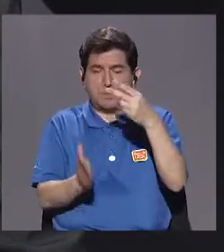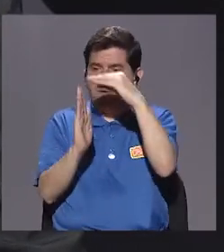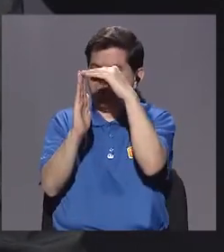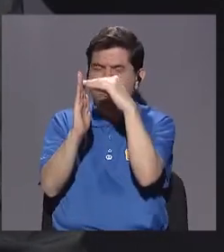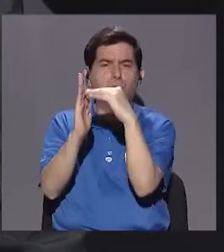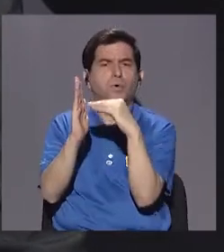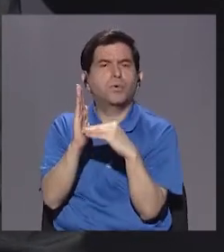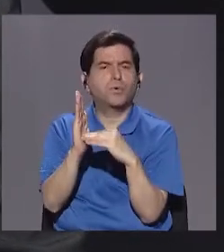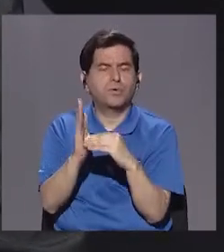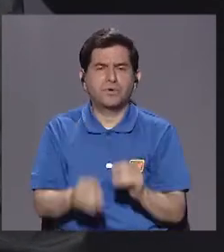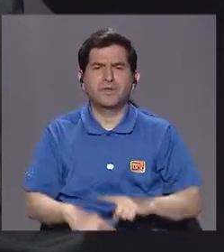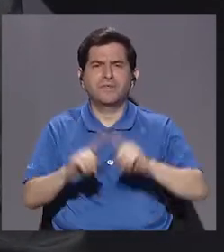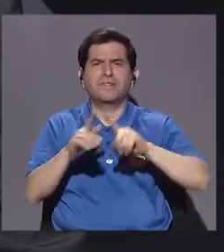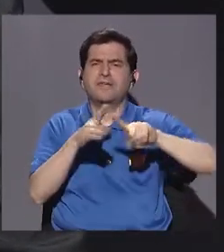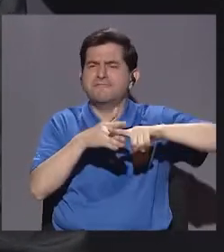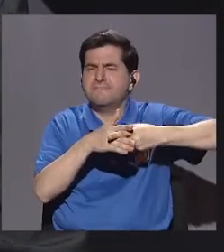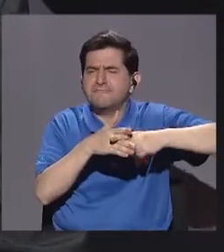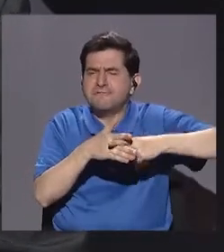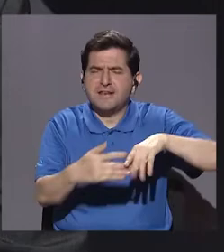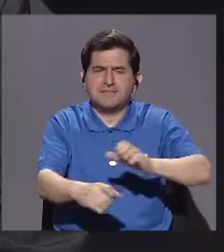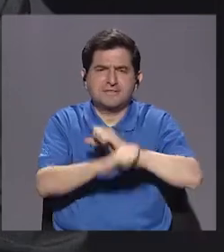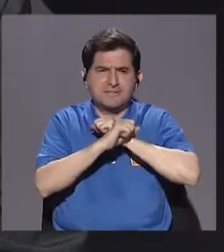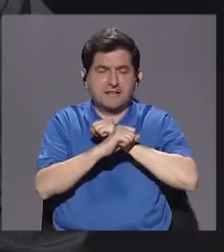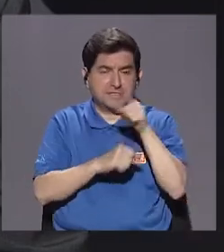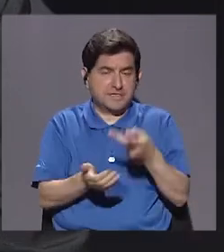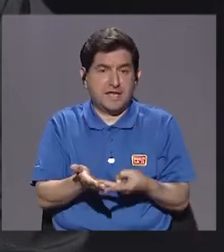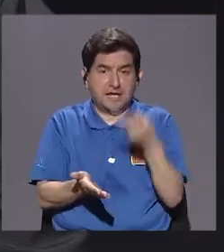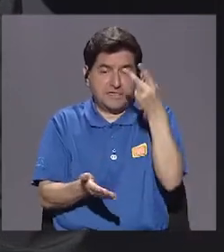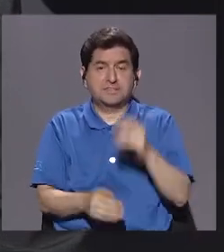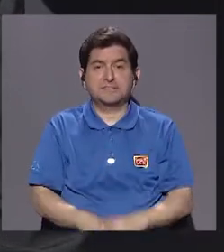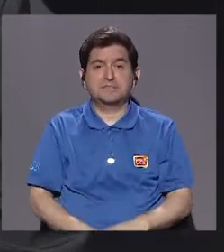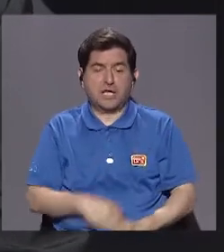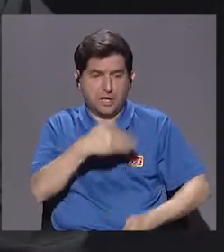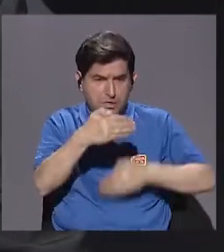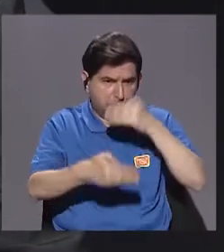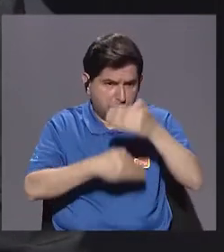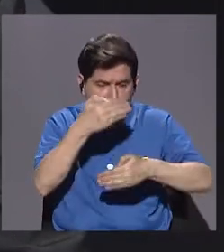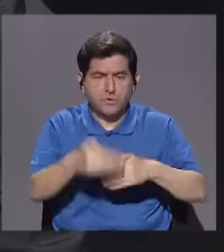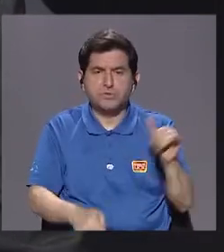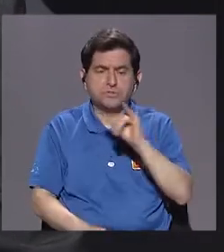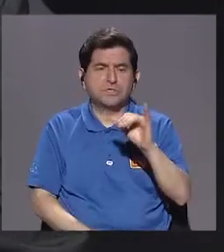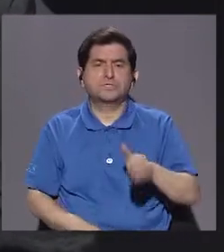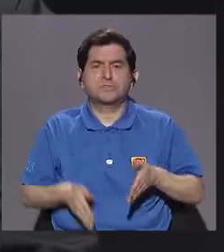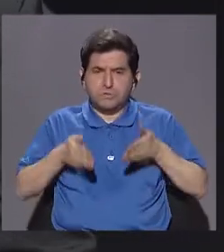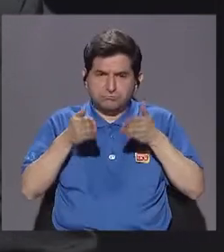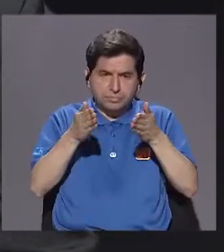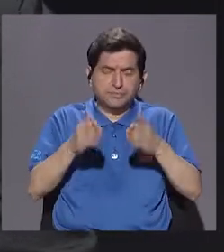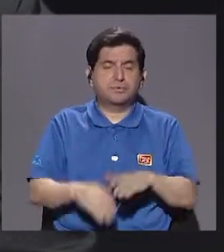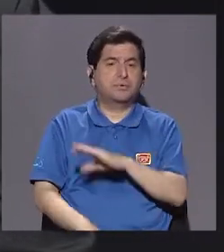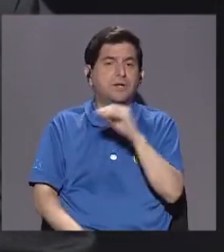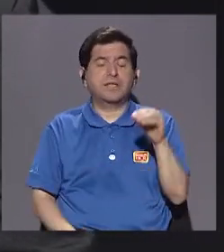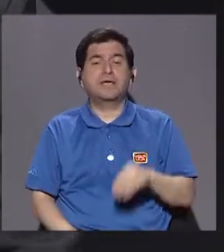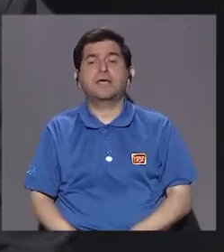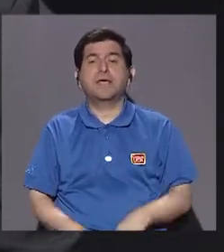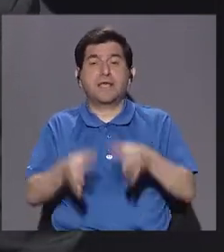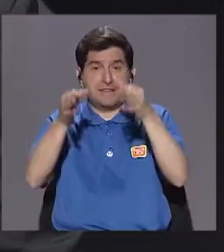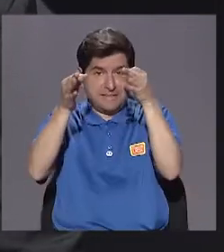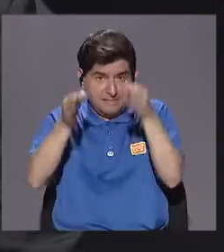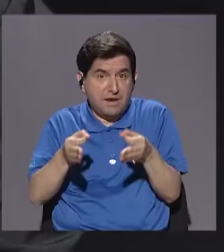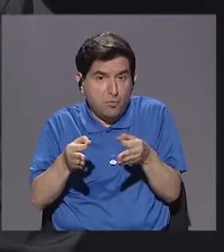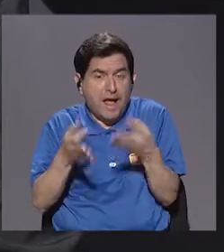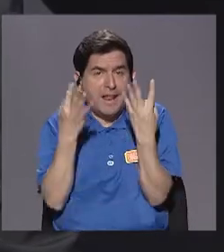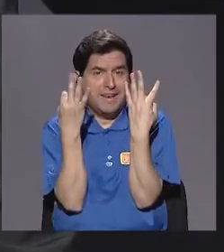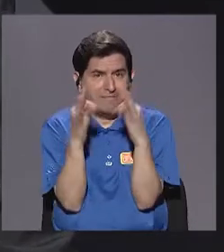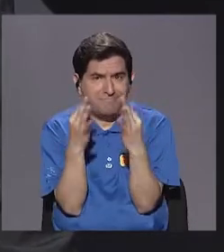hay una serie de mecanismos para garantizar de que esos montos se canalicen siempre por la misma vía e incluso el tribunal para tratar